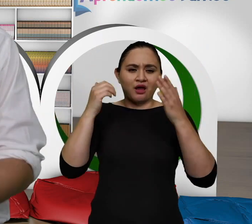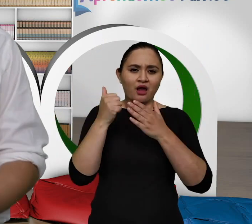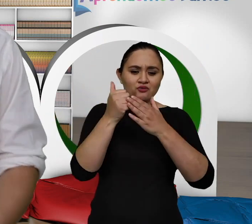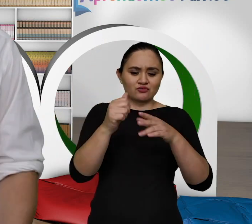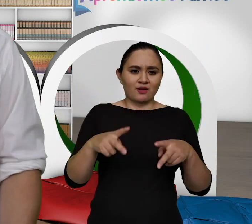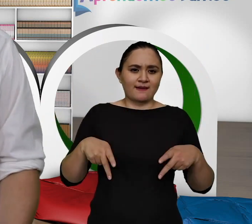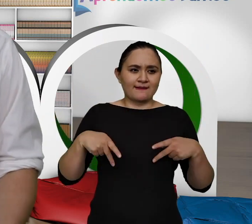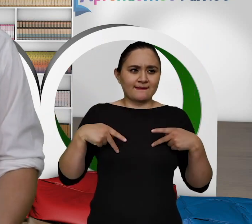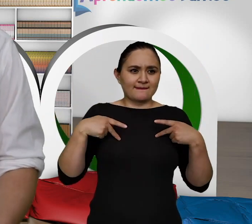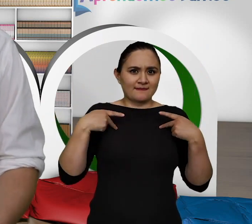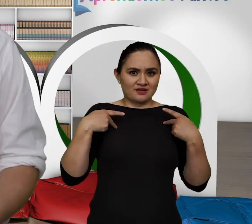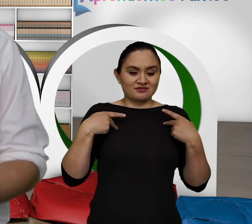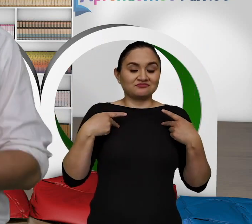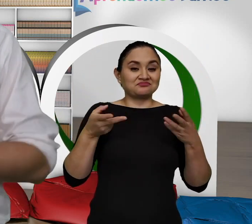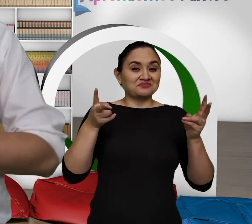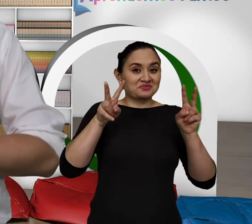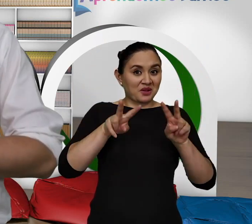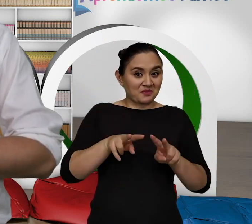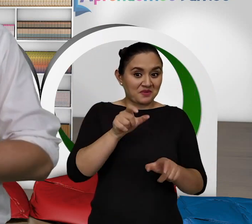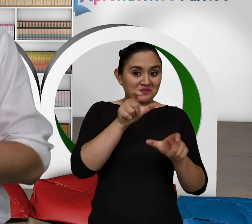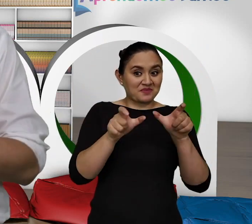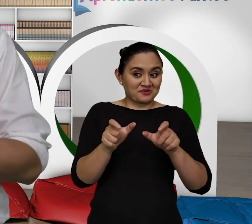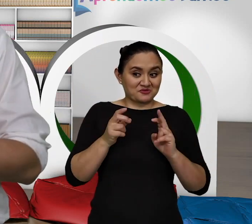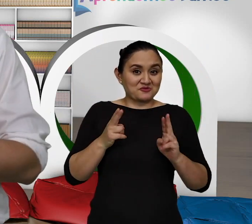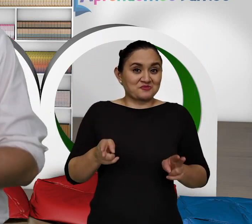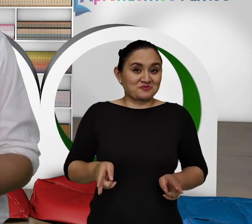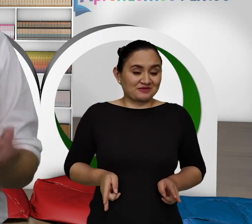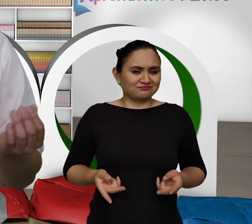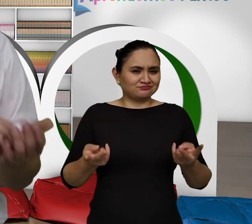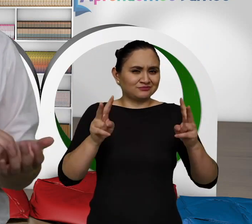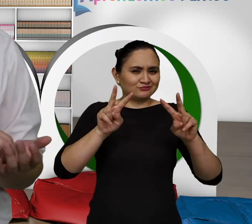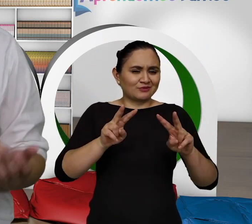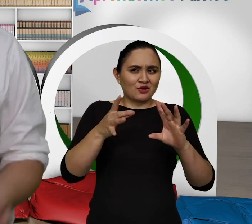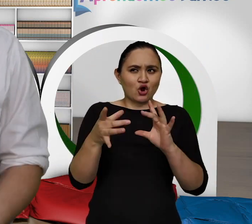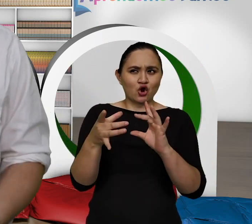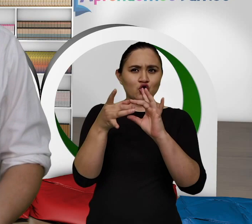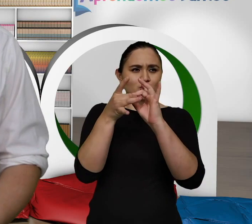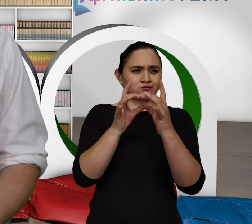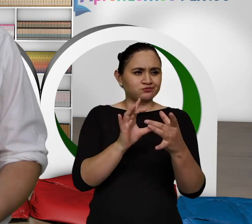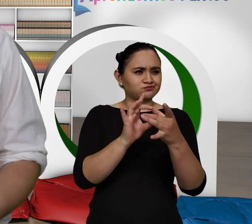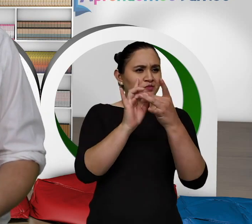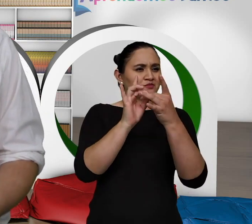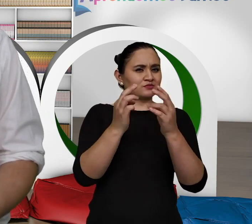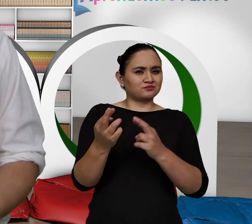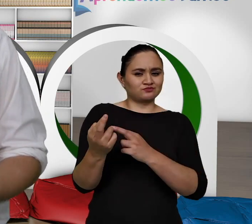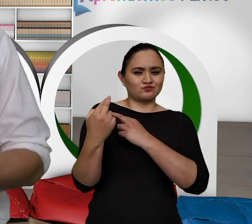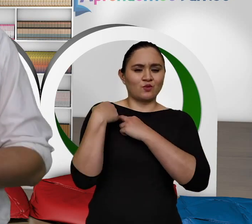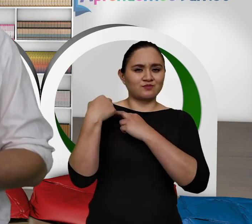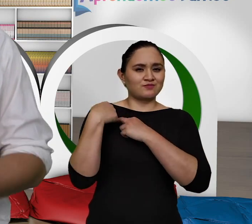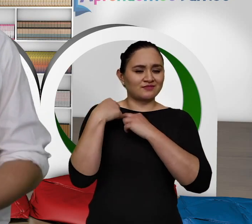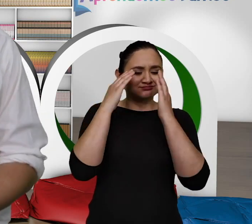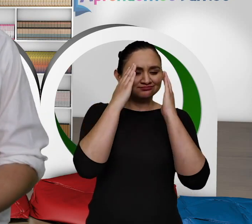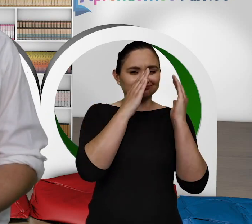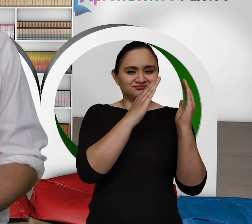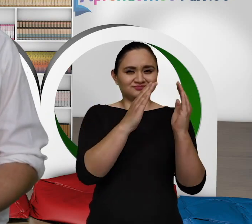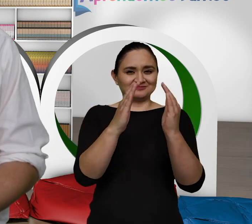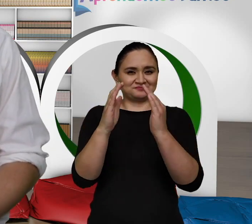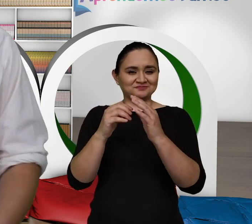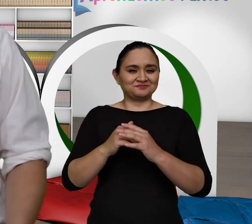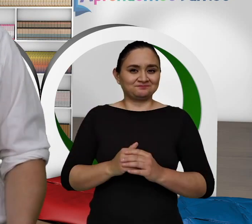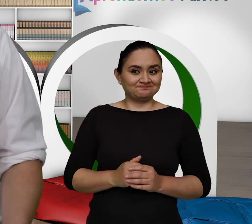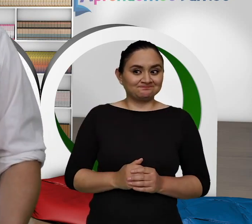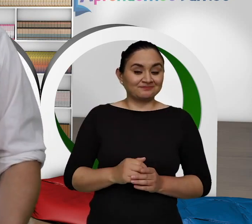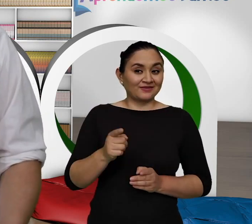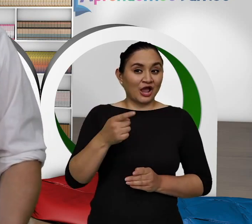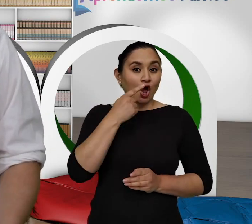vida, incluyendo la nuestra, y nos invita a vincularnos con estos espacios de forma responsable y atenta.